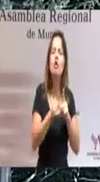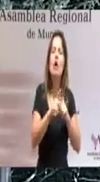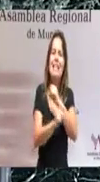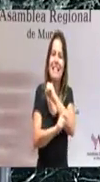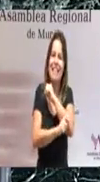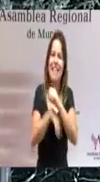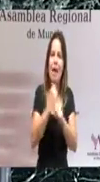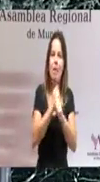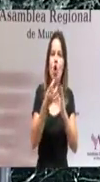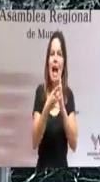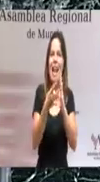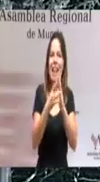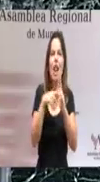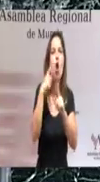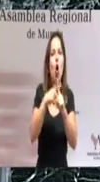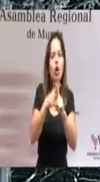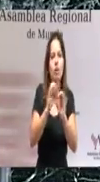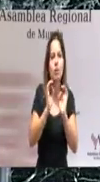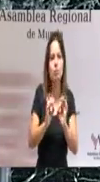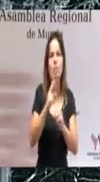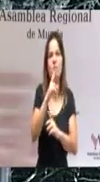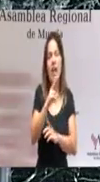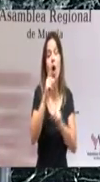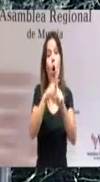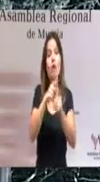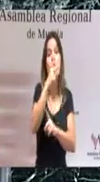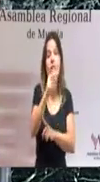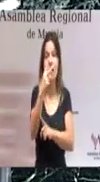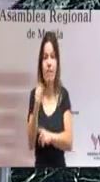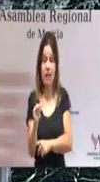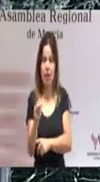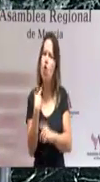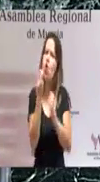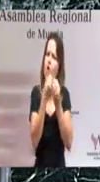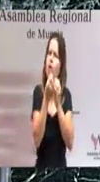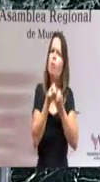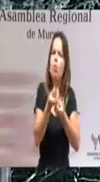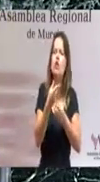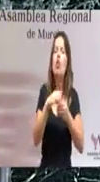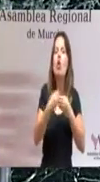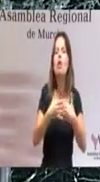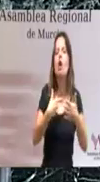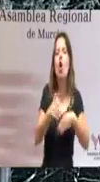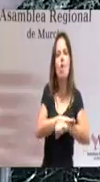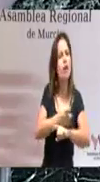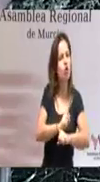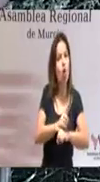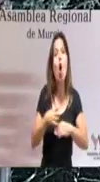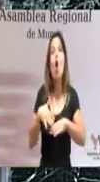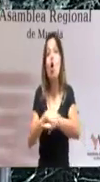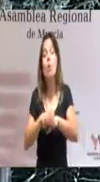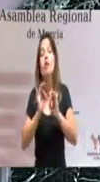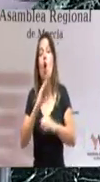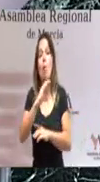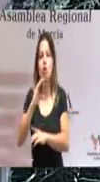Estrategia de Empleo de Calidad Objetivo 2020. Le voy a dar unas cifras. Este no es un documento del Gobierno, esto es un documento de Comisiones